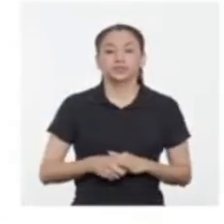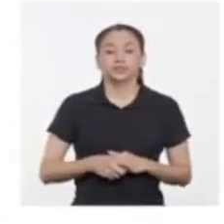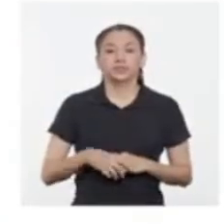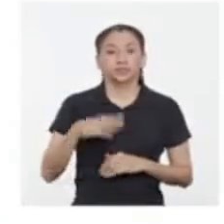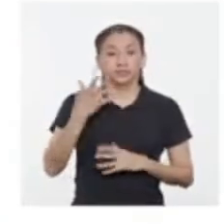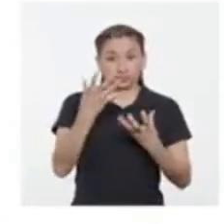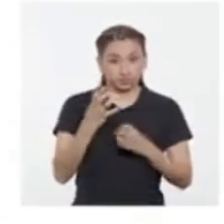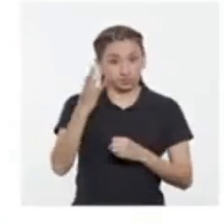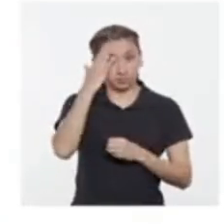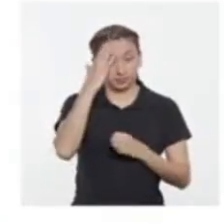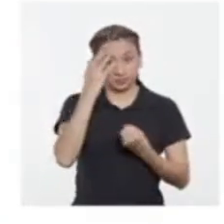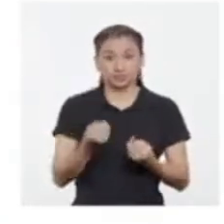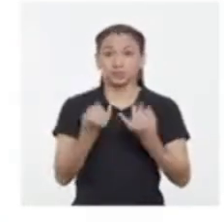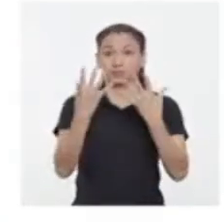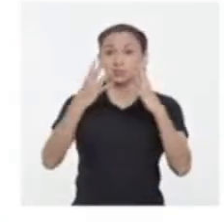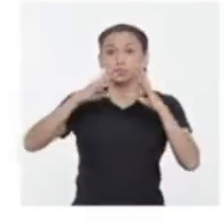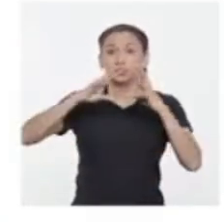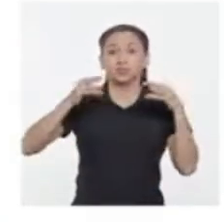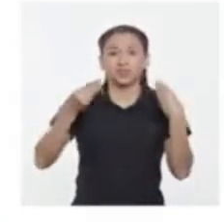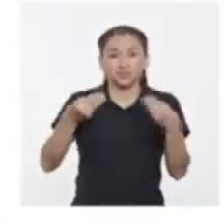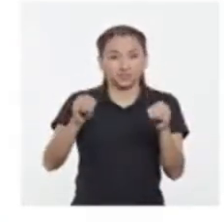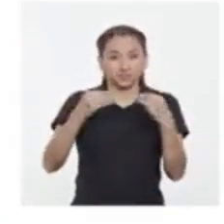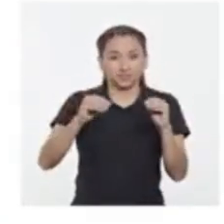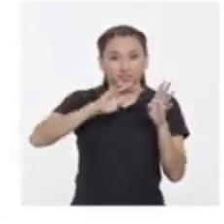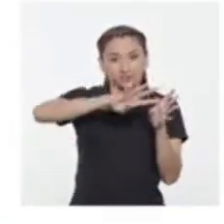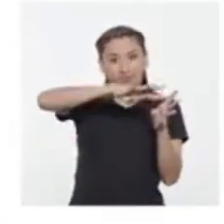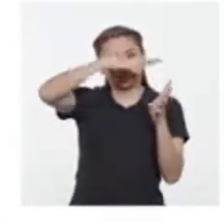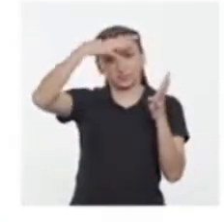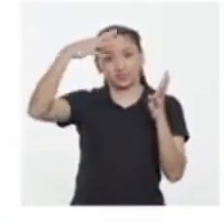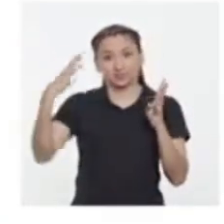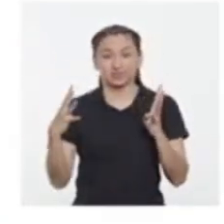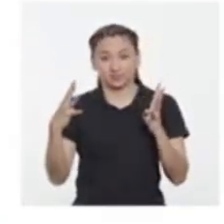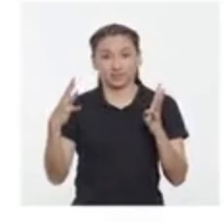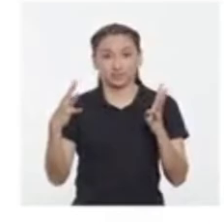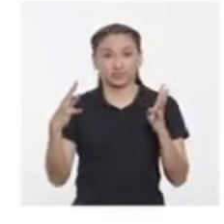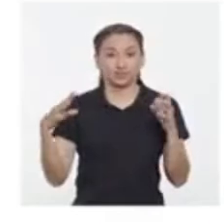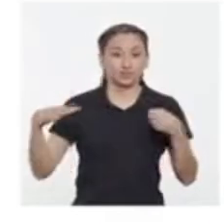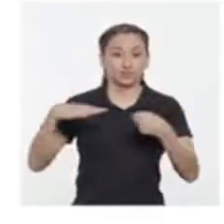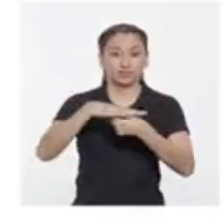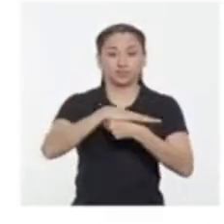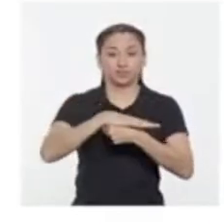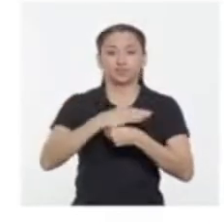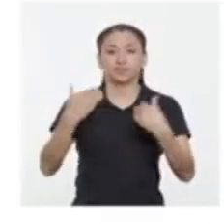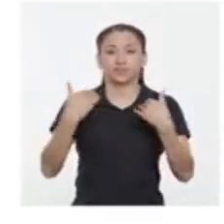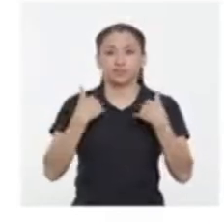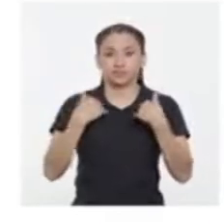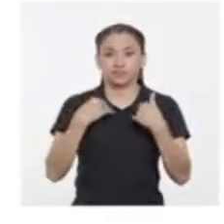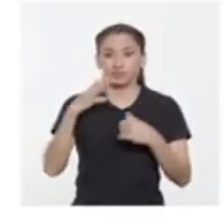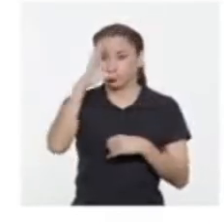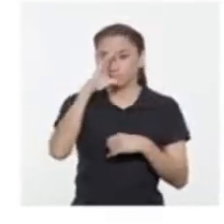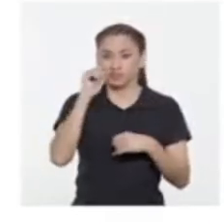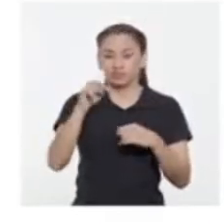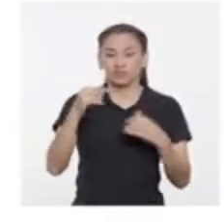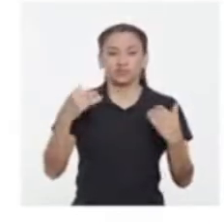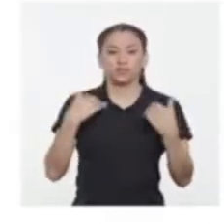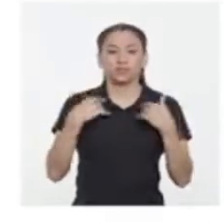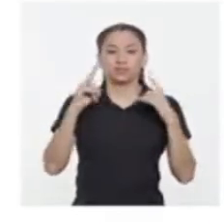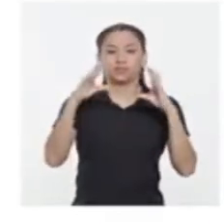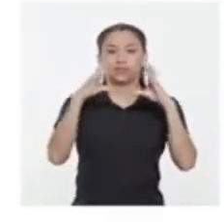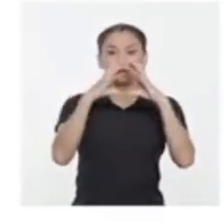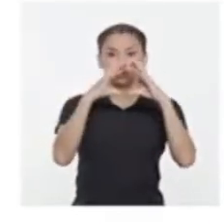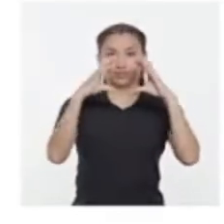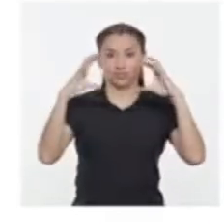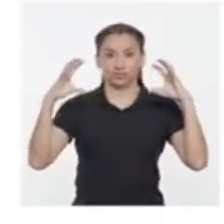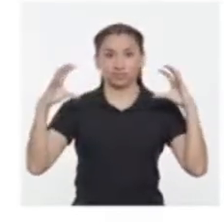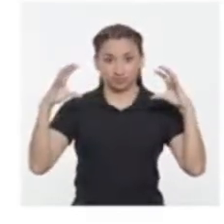Para saber cuántos metros cuadrados de agrofil se necesitan para cubrir todo el fitotoldo, identificamos que este tiene una